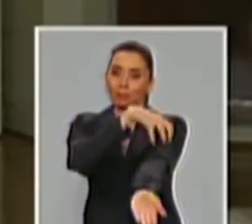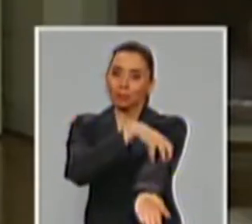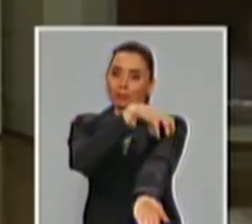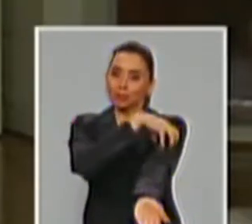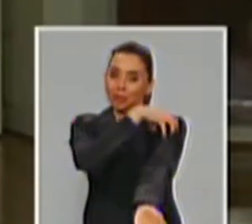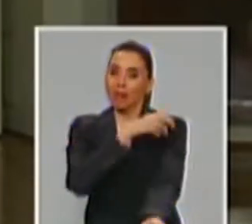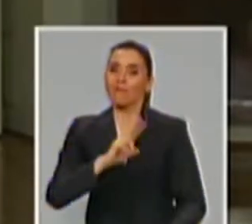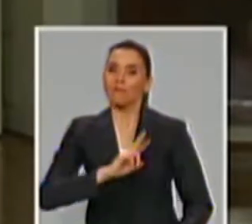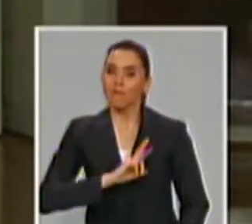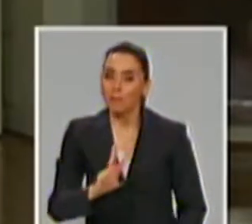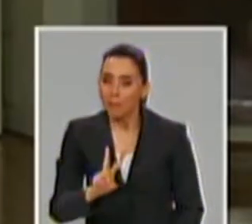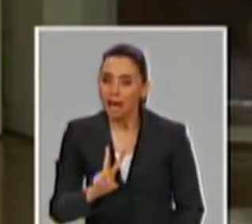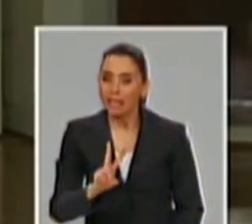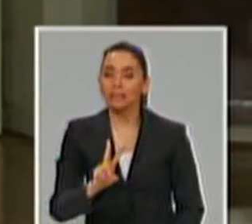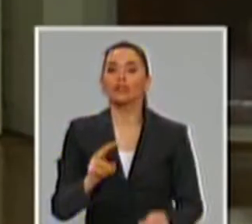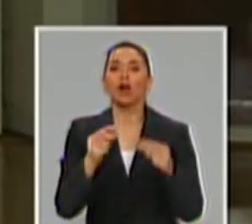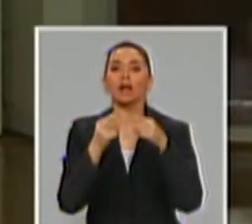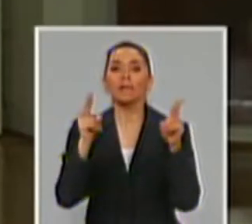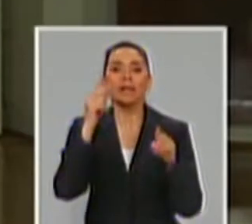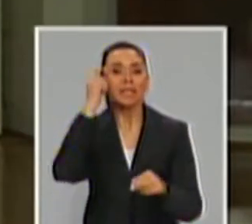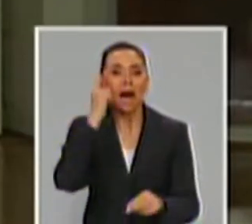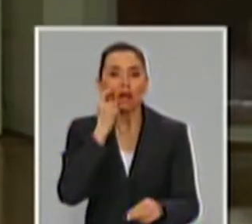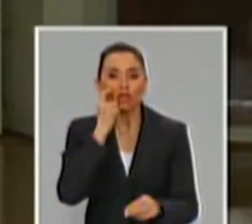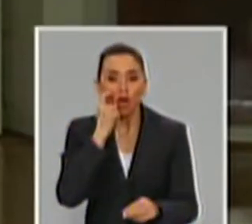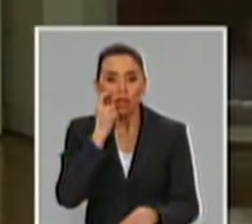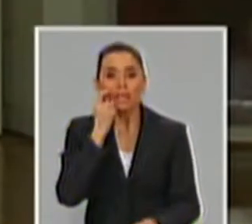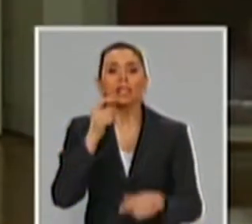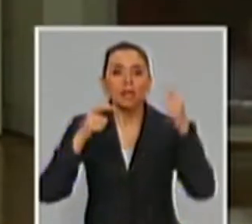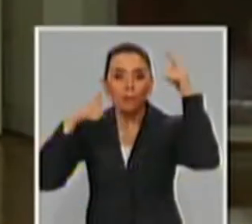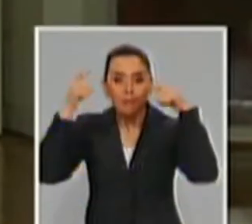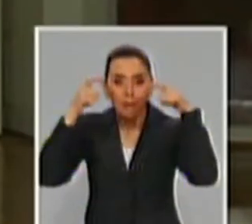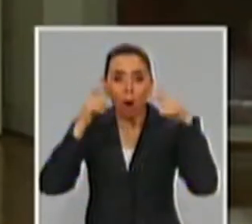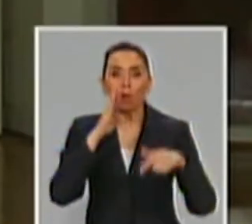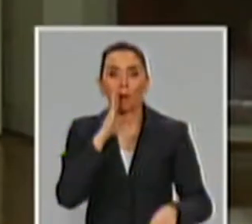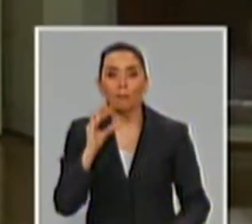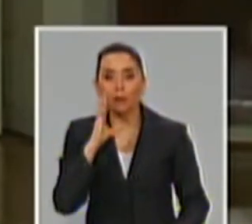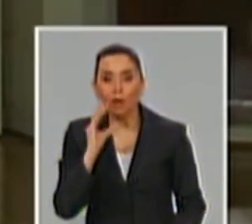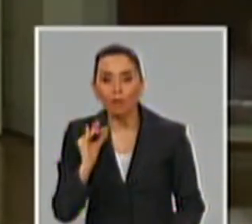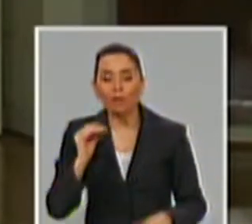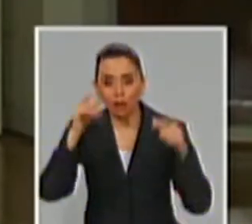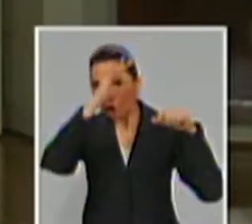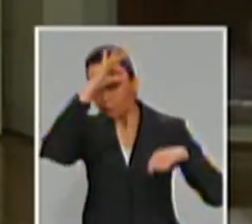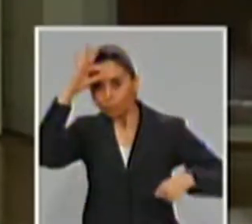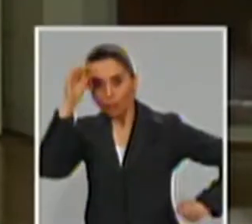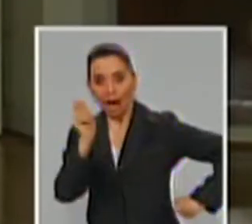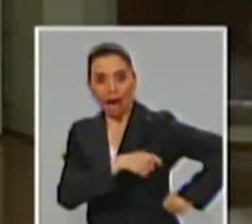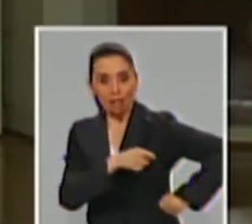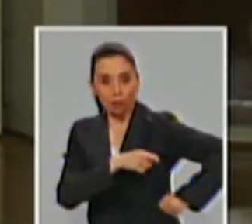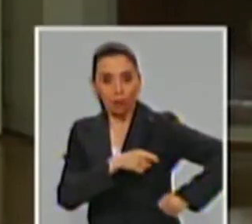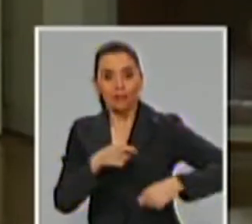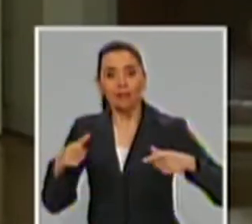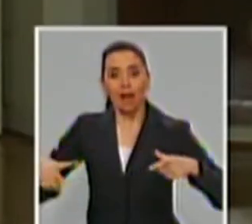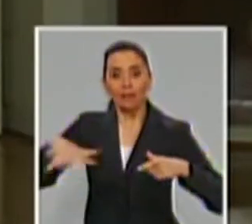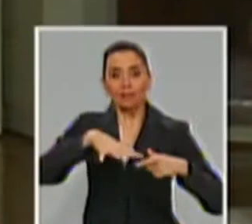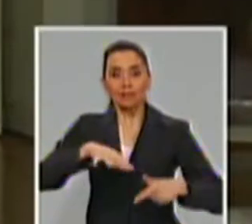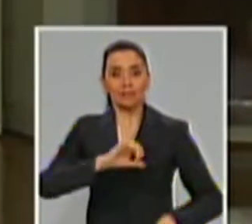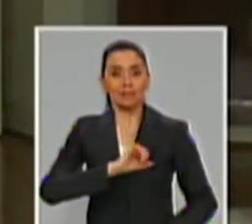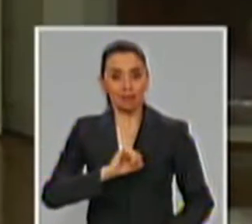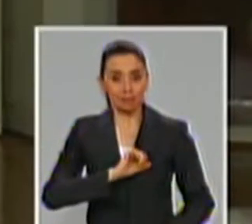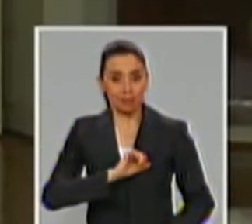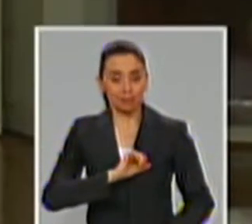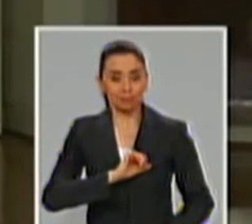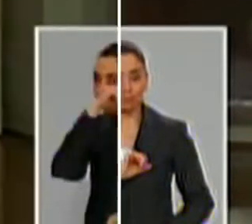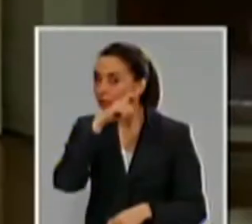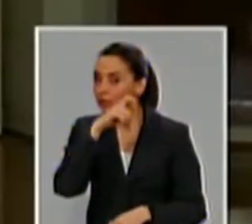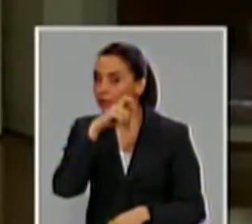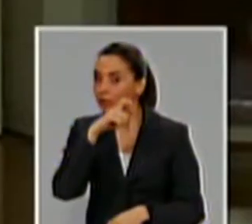las demandas sociales, el mandatario hizo un llamado a la prudencia en materia económica por el inestable cuadro de la economía